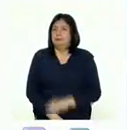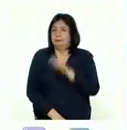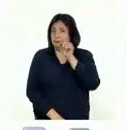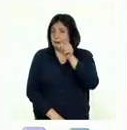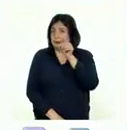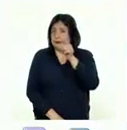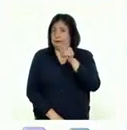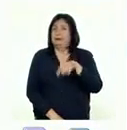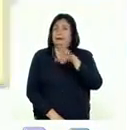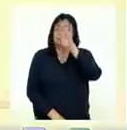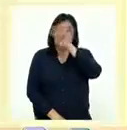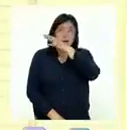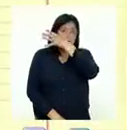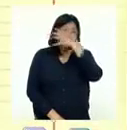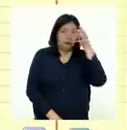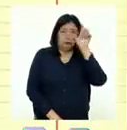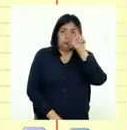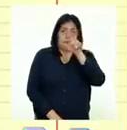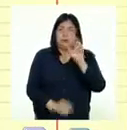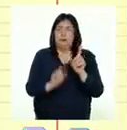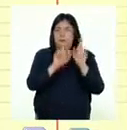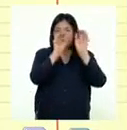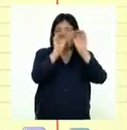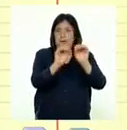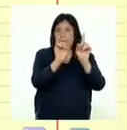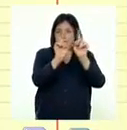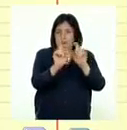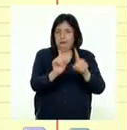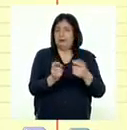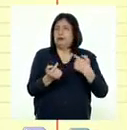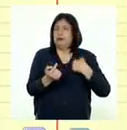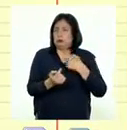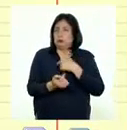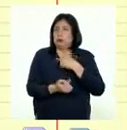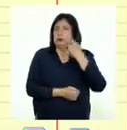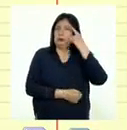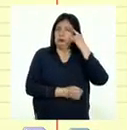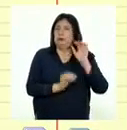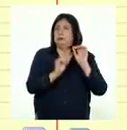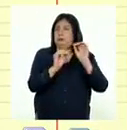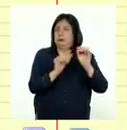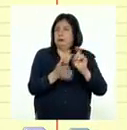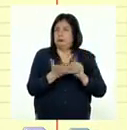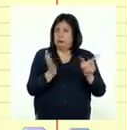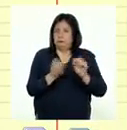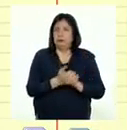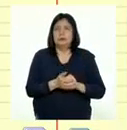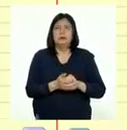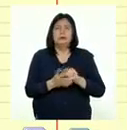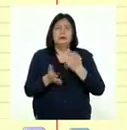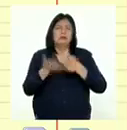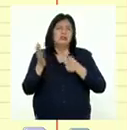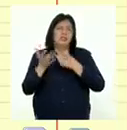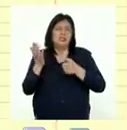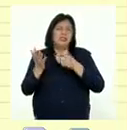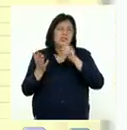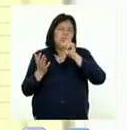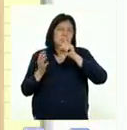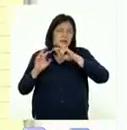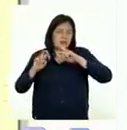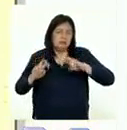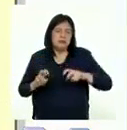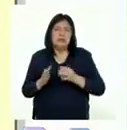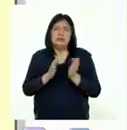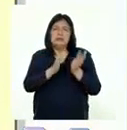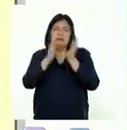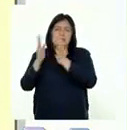En ese cuadro pondremos la pregunta que nos hemos planteado, los aspectos por investigar,